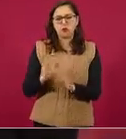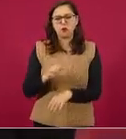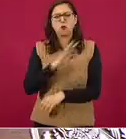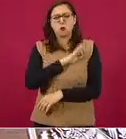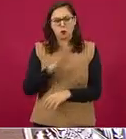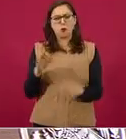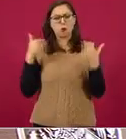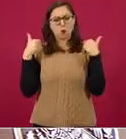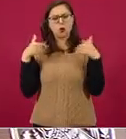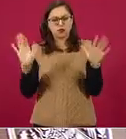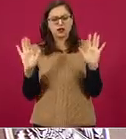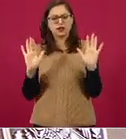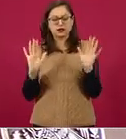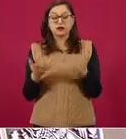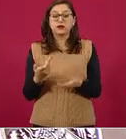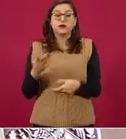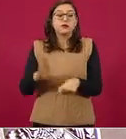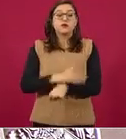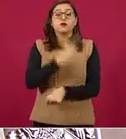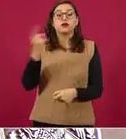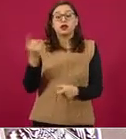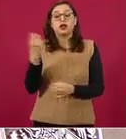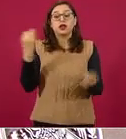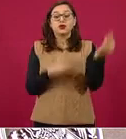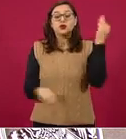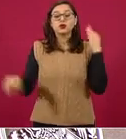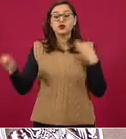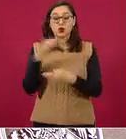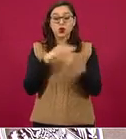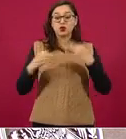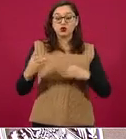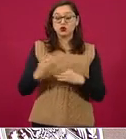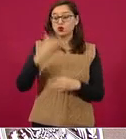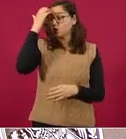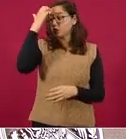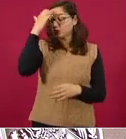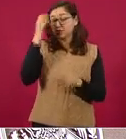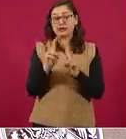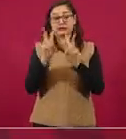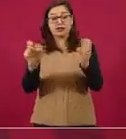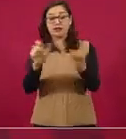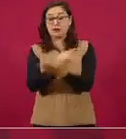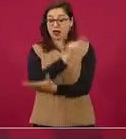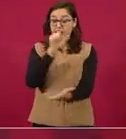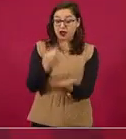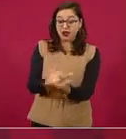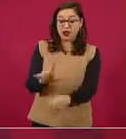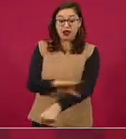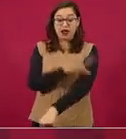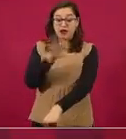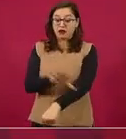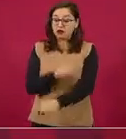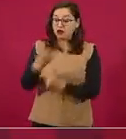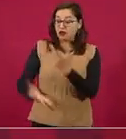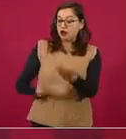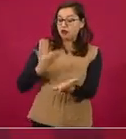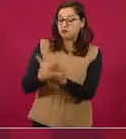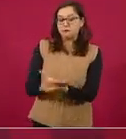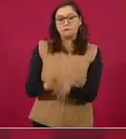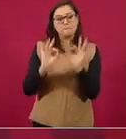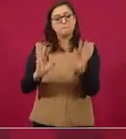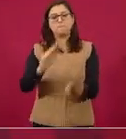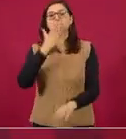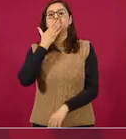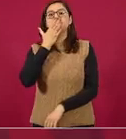nos conviene a todos lo de la reforma eléctrica, para que no aumenten los